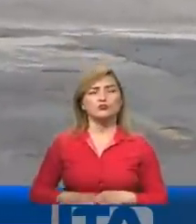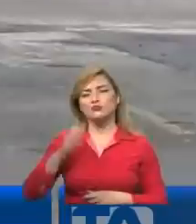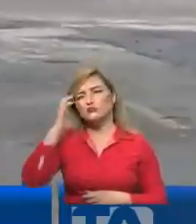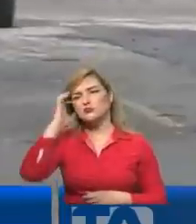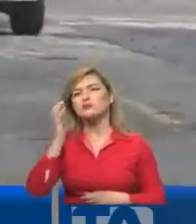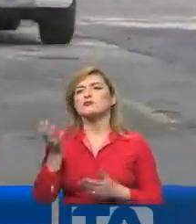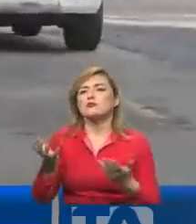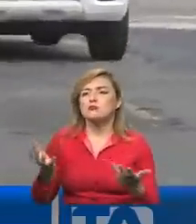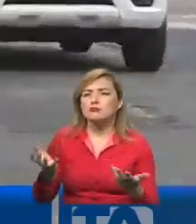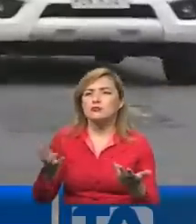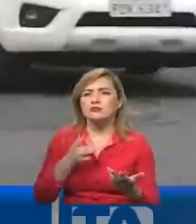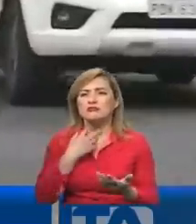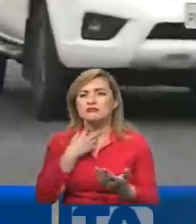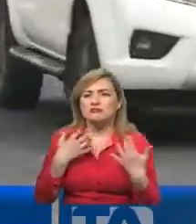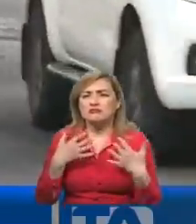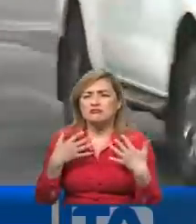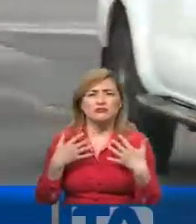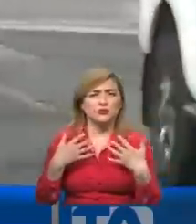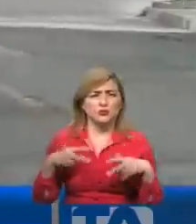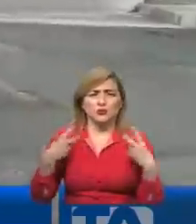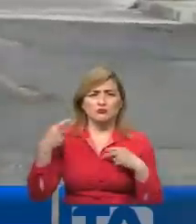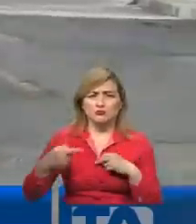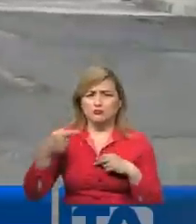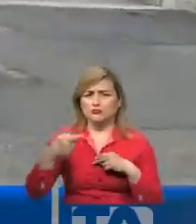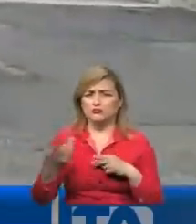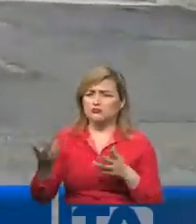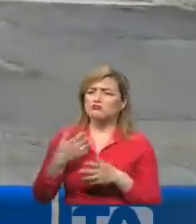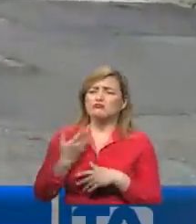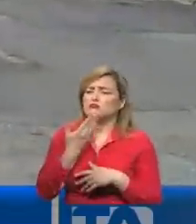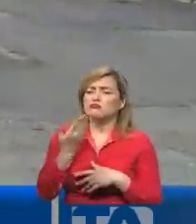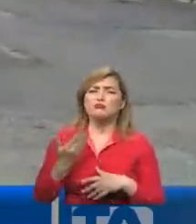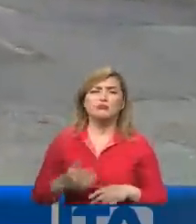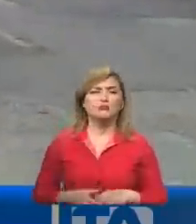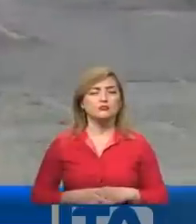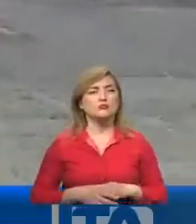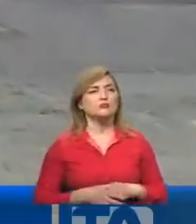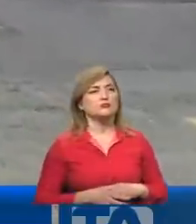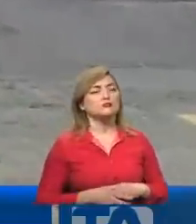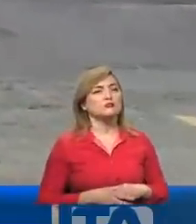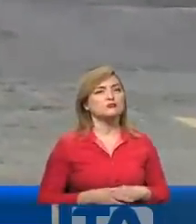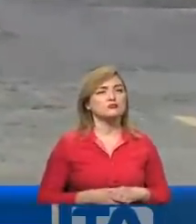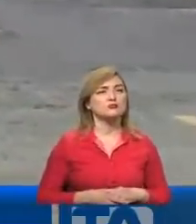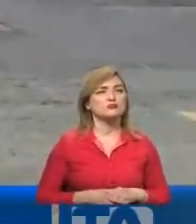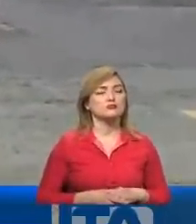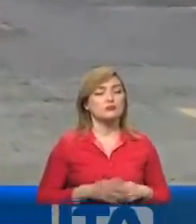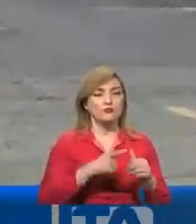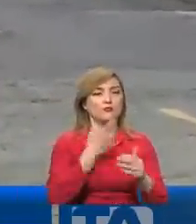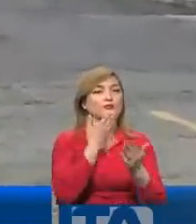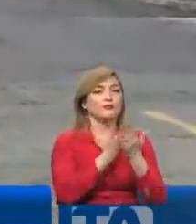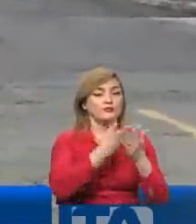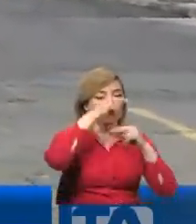preocupación, la zozobra en la que ustedes viven aquí día a día ante la delincuencia. Bueno, antes de todo quiero agradecer al